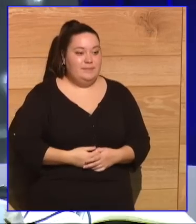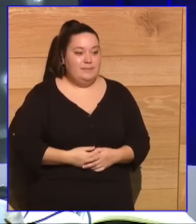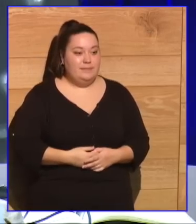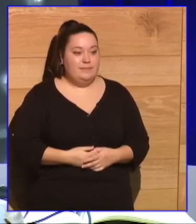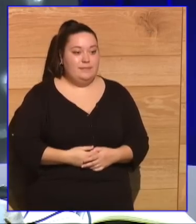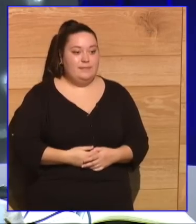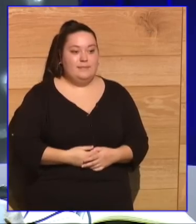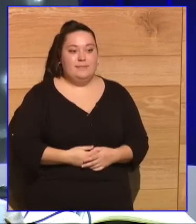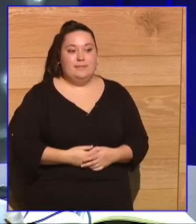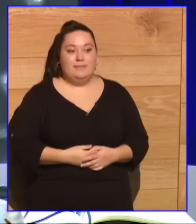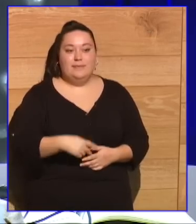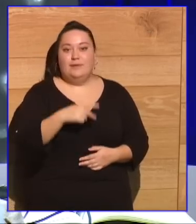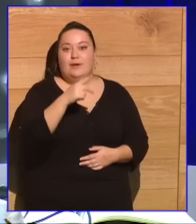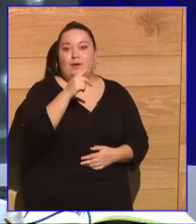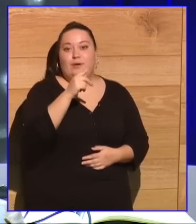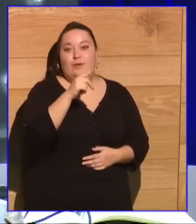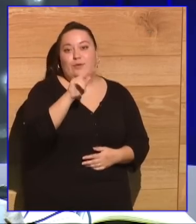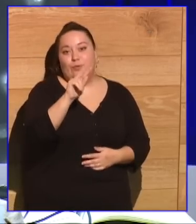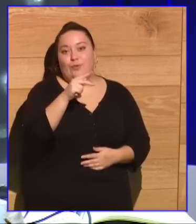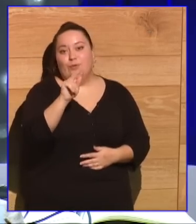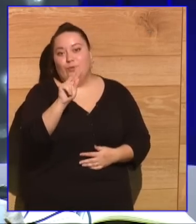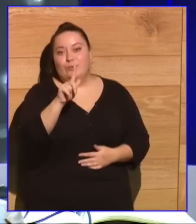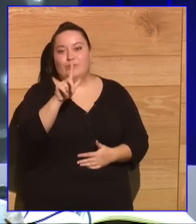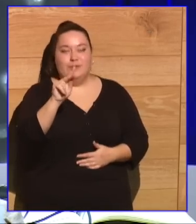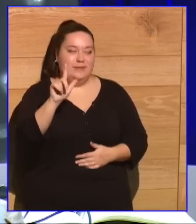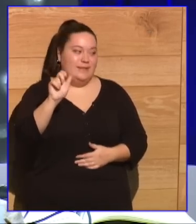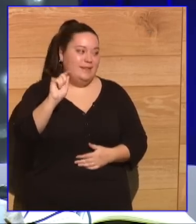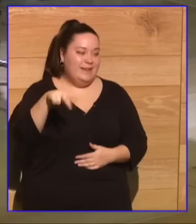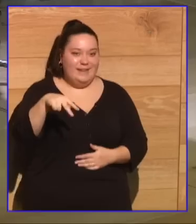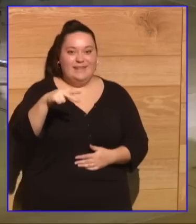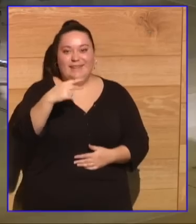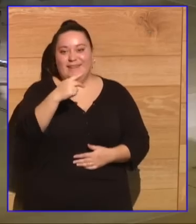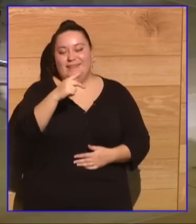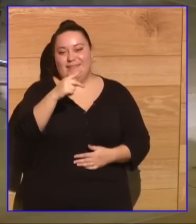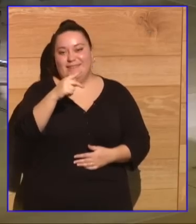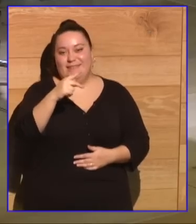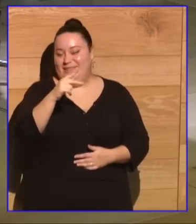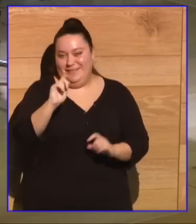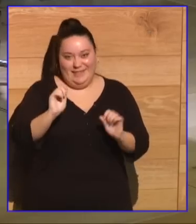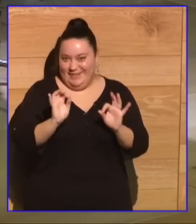acaban a la vez. Ku Klux Klan, KKK. No, pero dicen una cosa u otra, no dicen las dos.